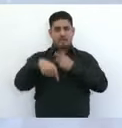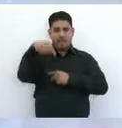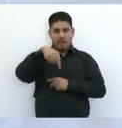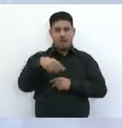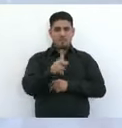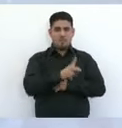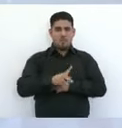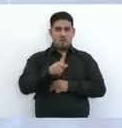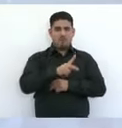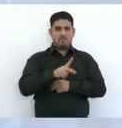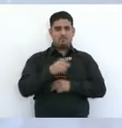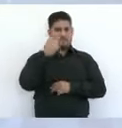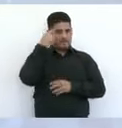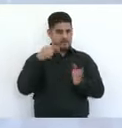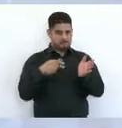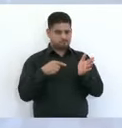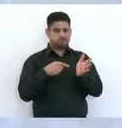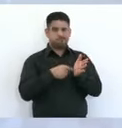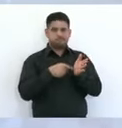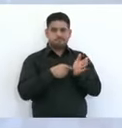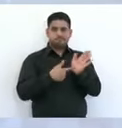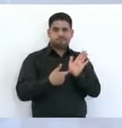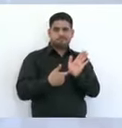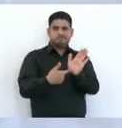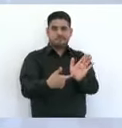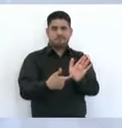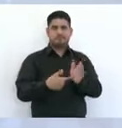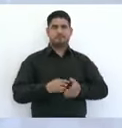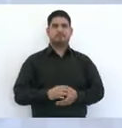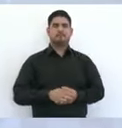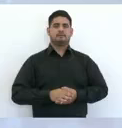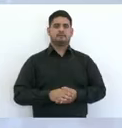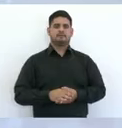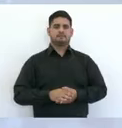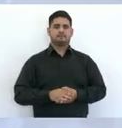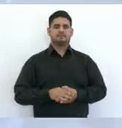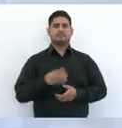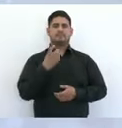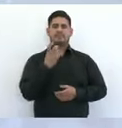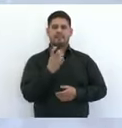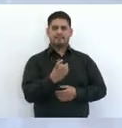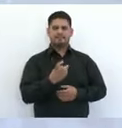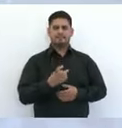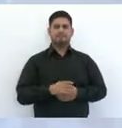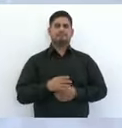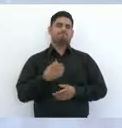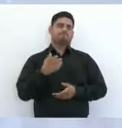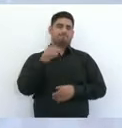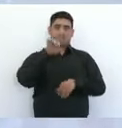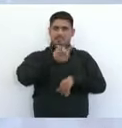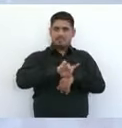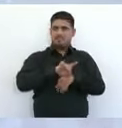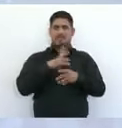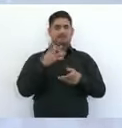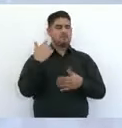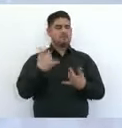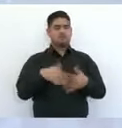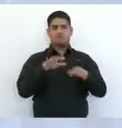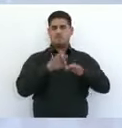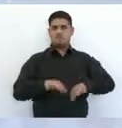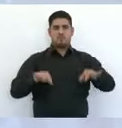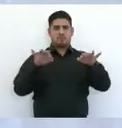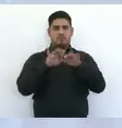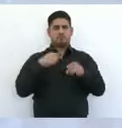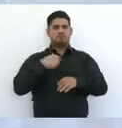a recoger estos planteamientos, hace de este día un día histórico. Yo